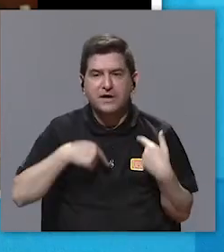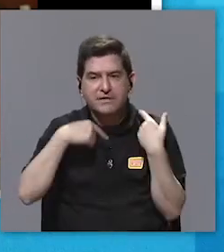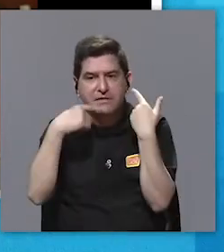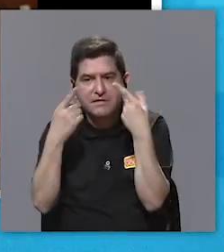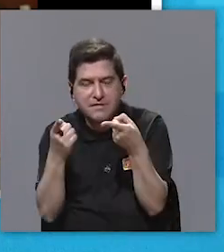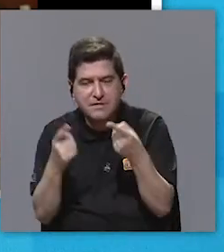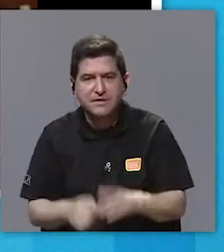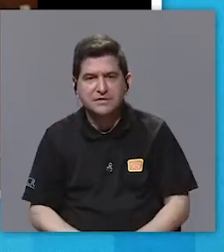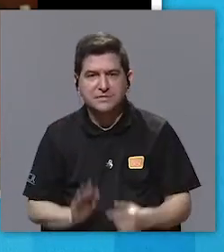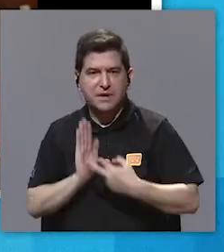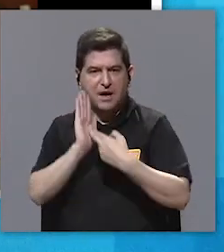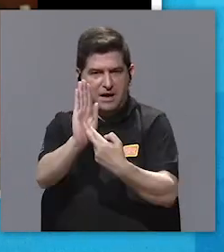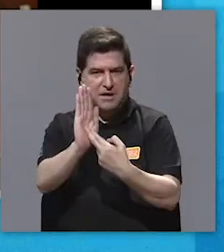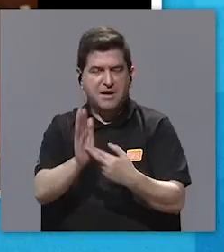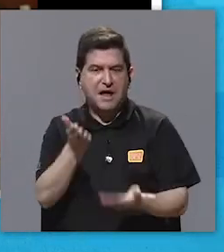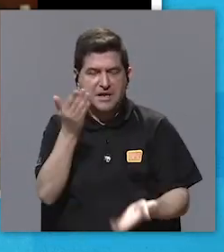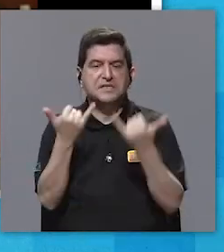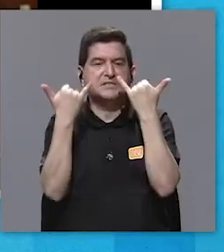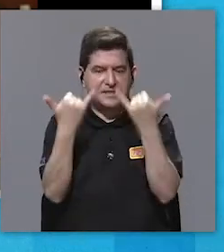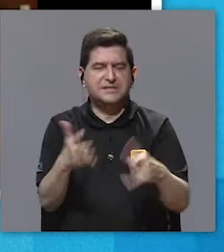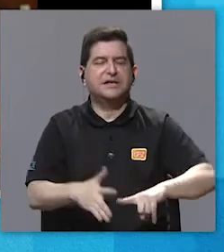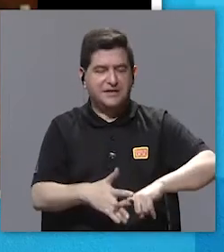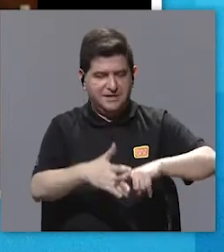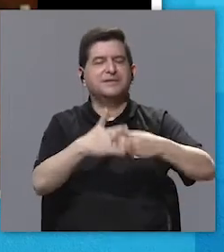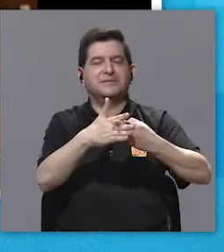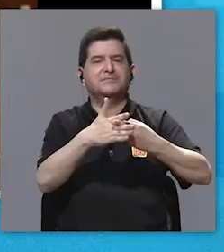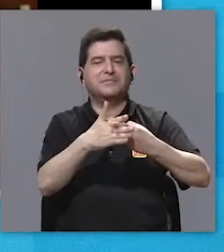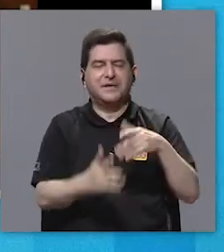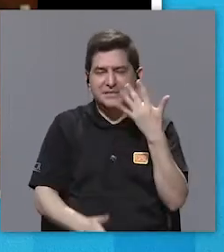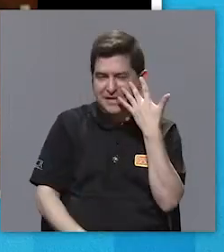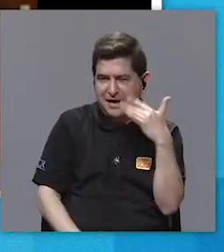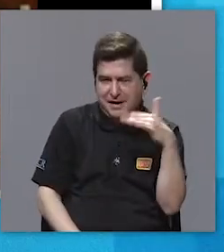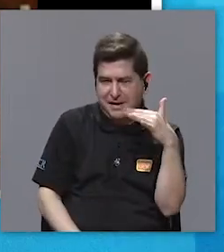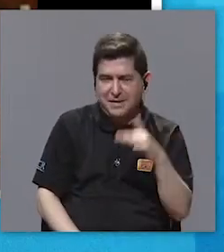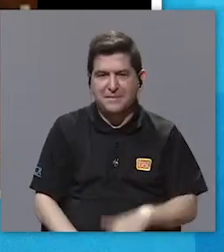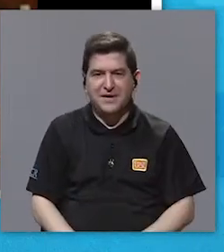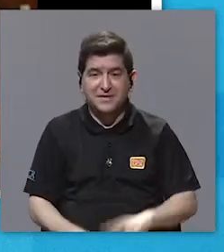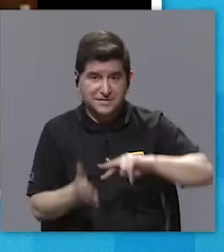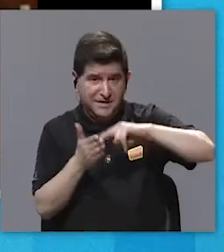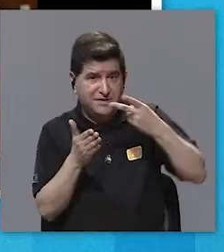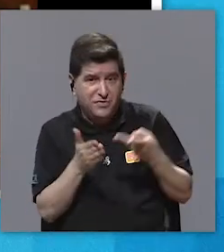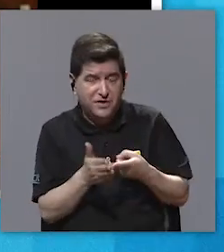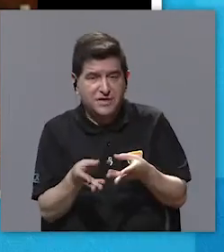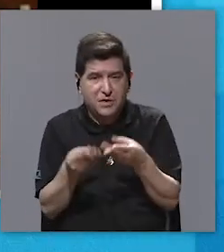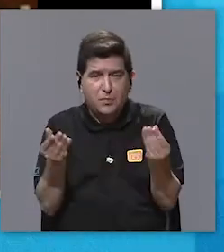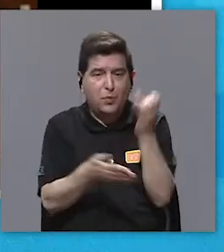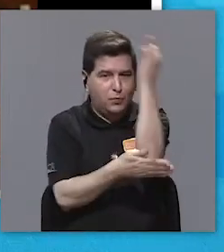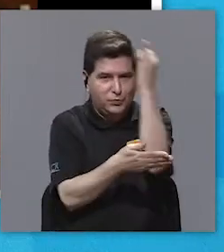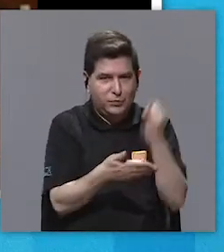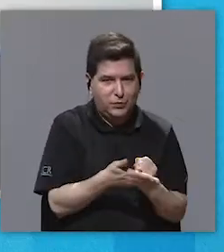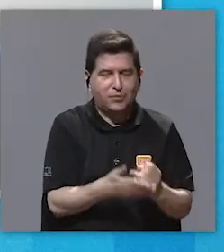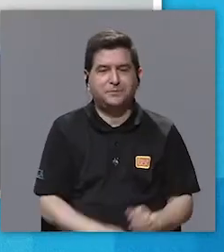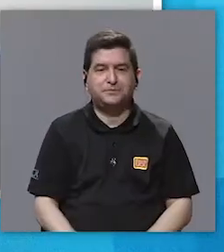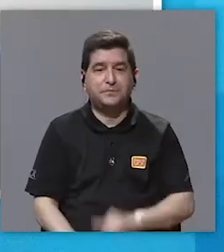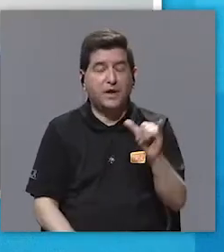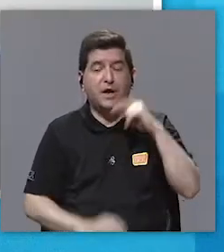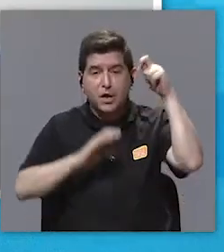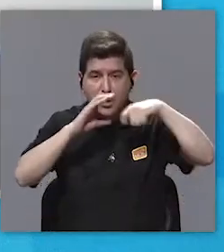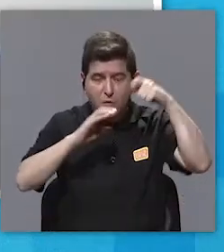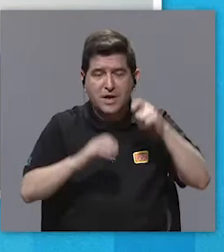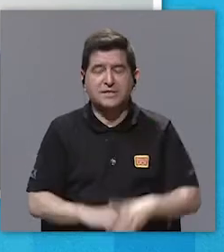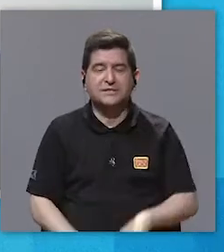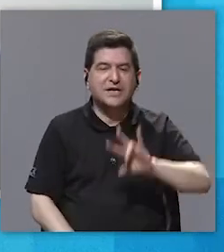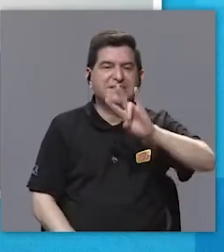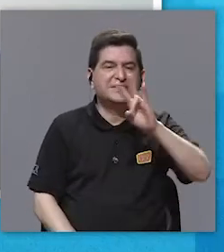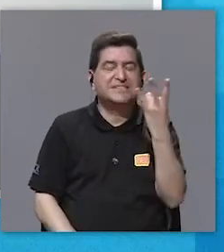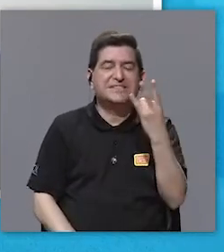para ser presentadas creo que ahí ya se empieza a parecer más a lo que es un producto artista y así como el cine